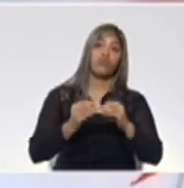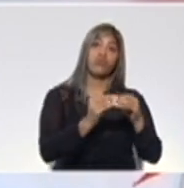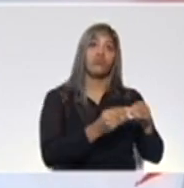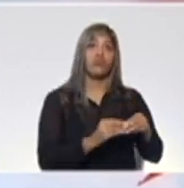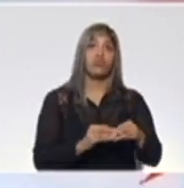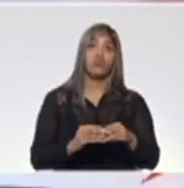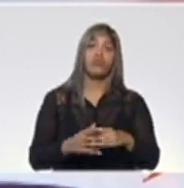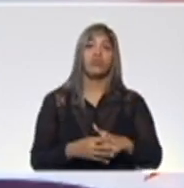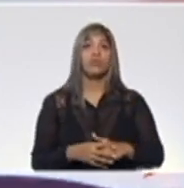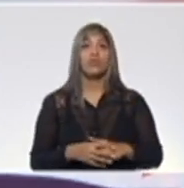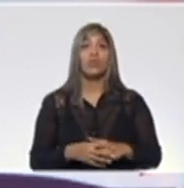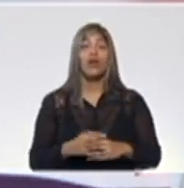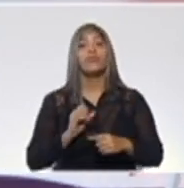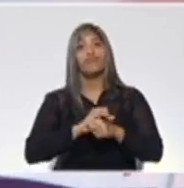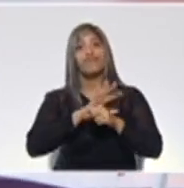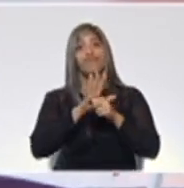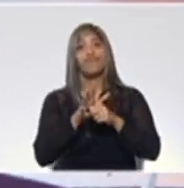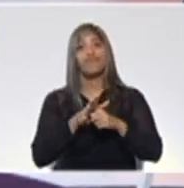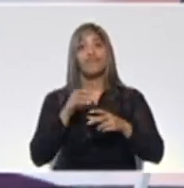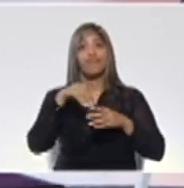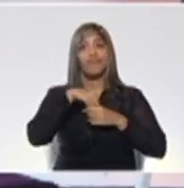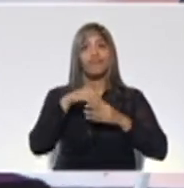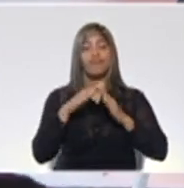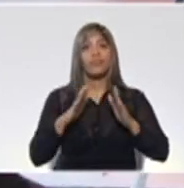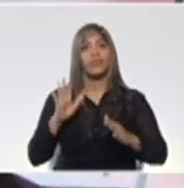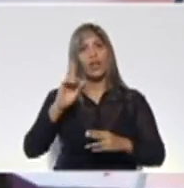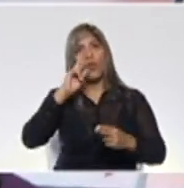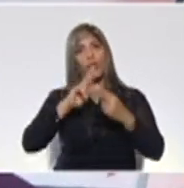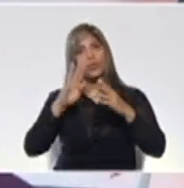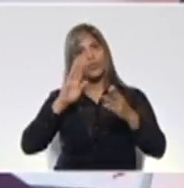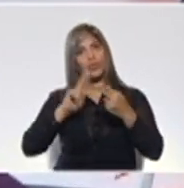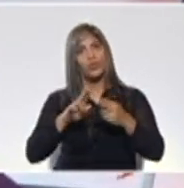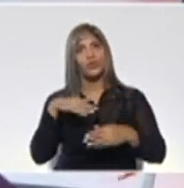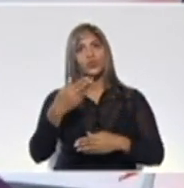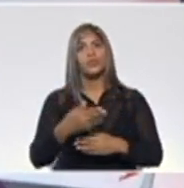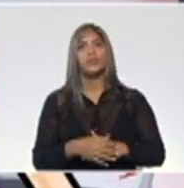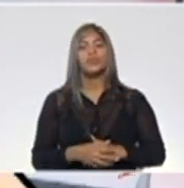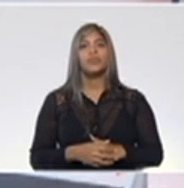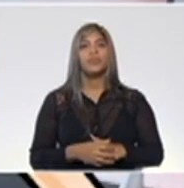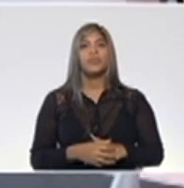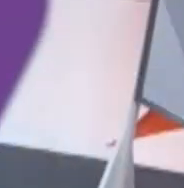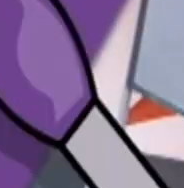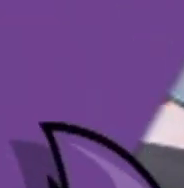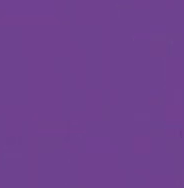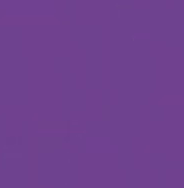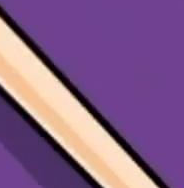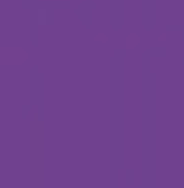multitudinaria maratónica cuarentena. Será hasta un próximo encuentro.